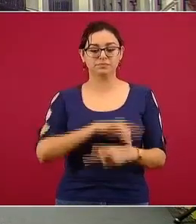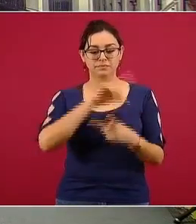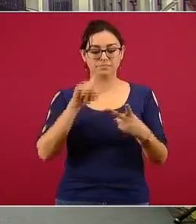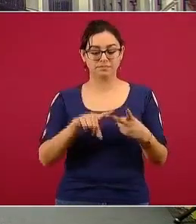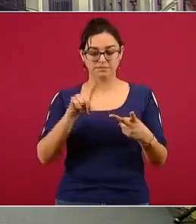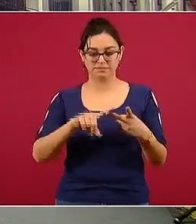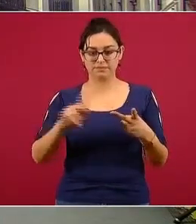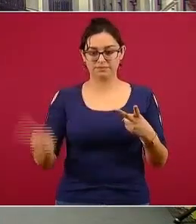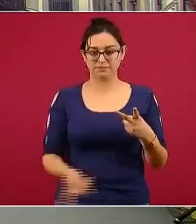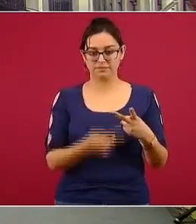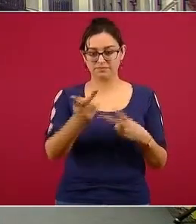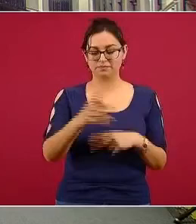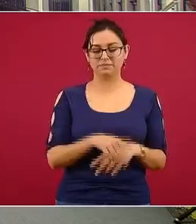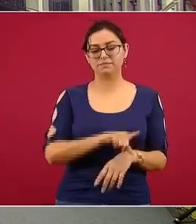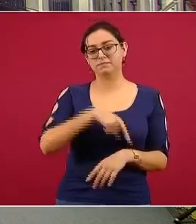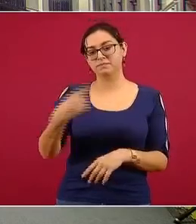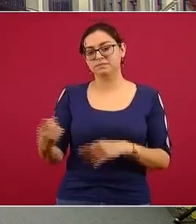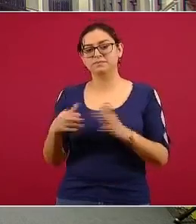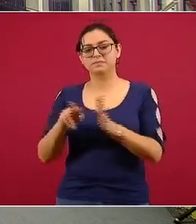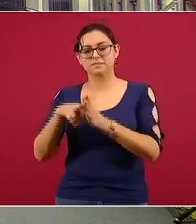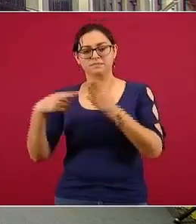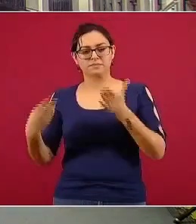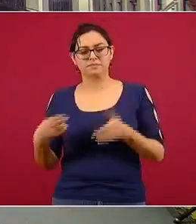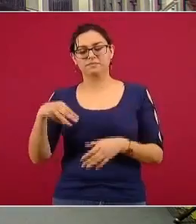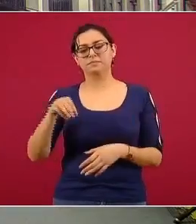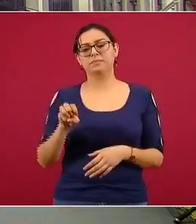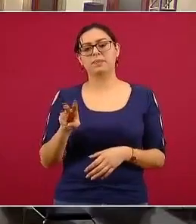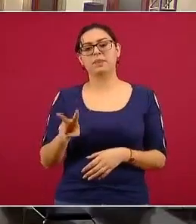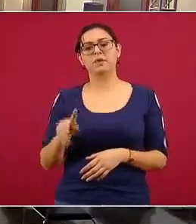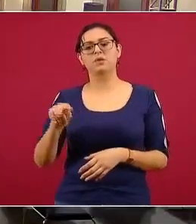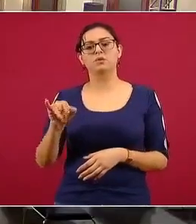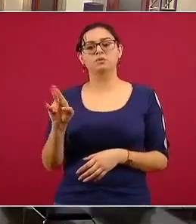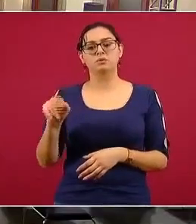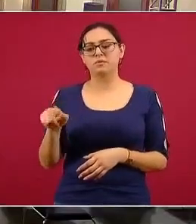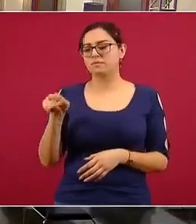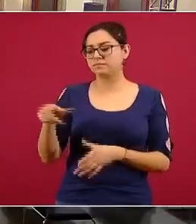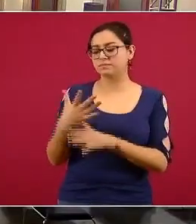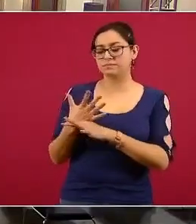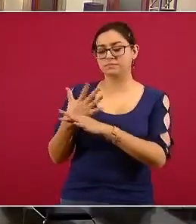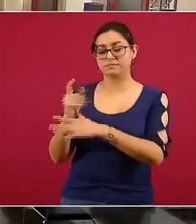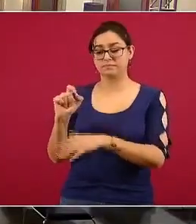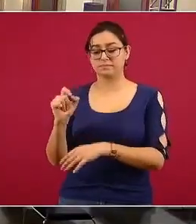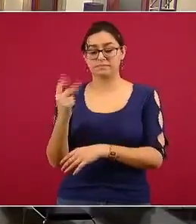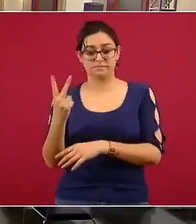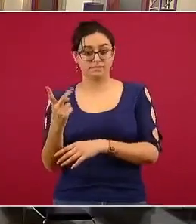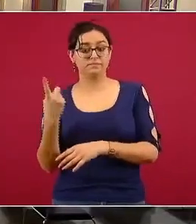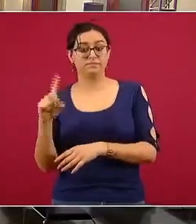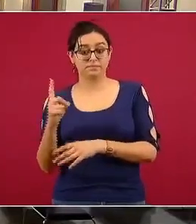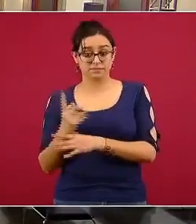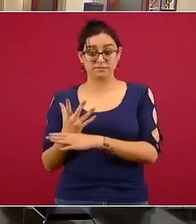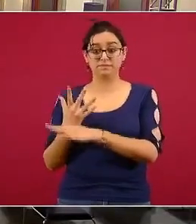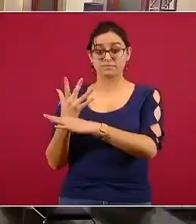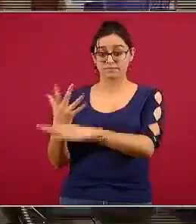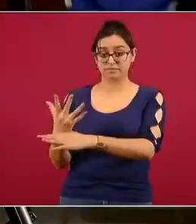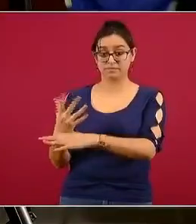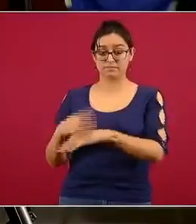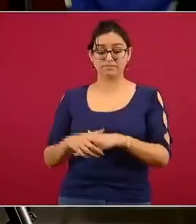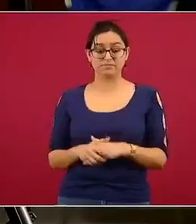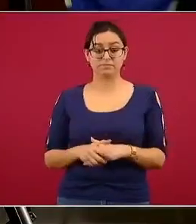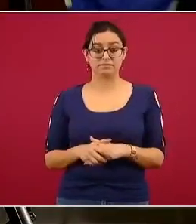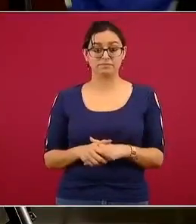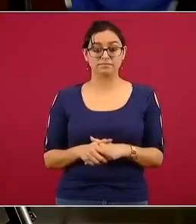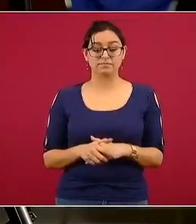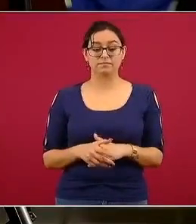la revista Nature publicó un artículo el 22 de diciembre en donde habla de lo poco efectivo que resulta cerrar